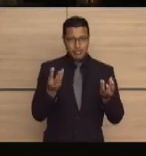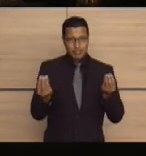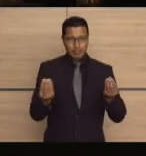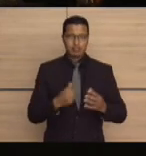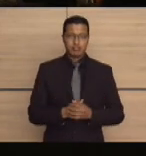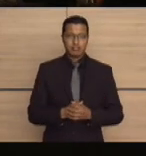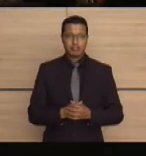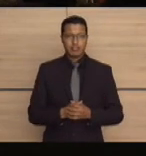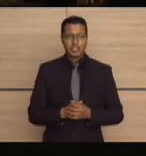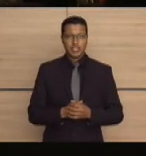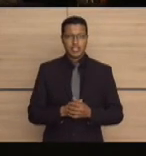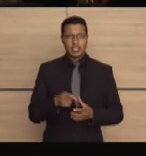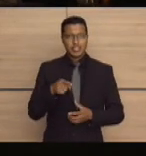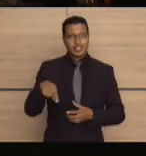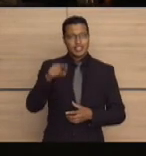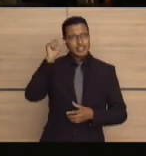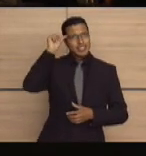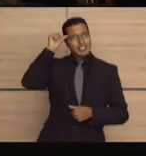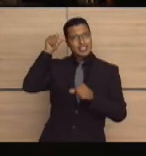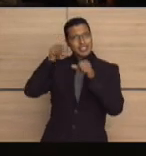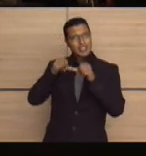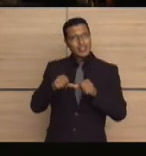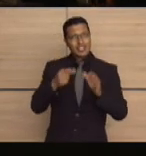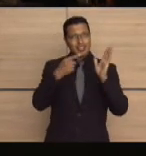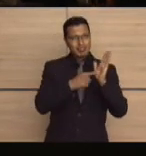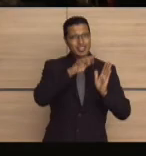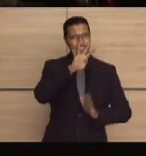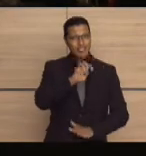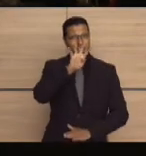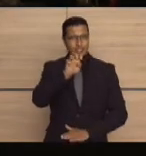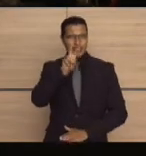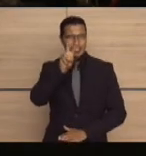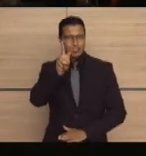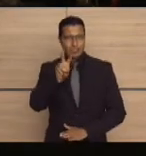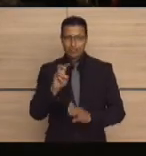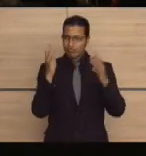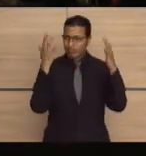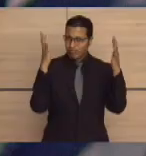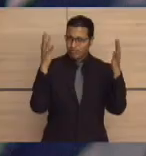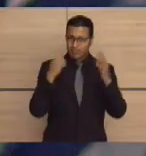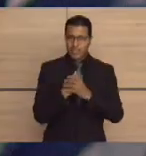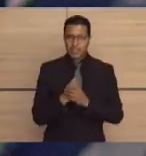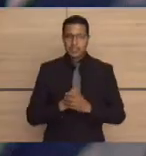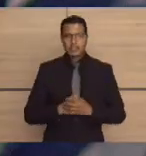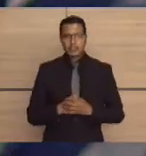Cuando se conmemoró en 1992 el